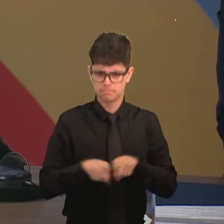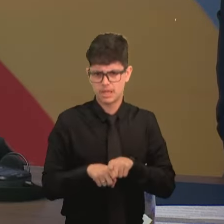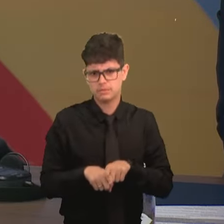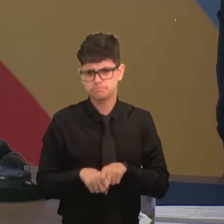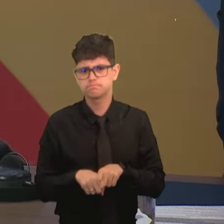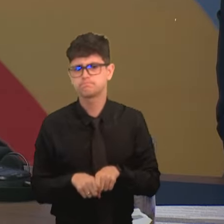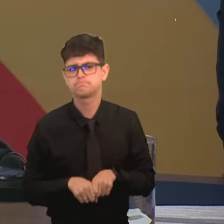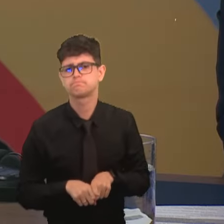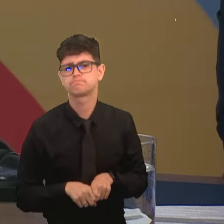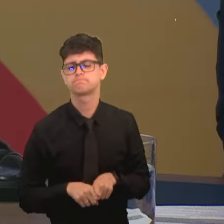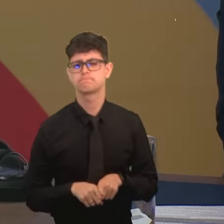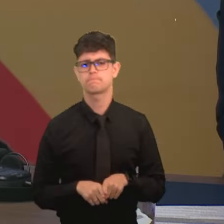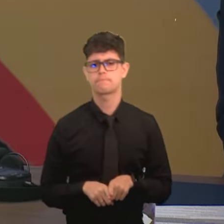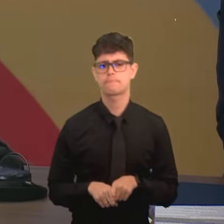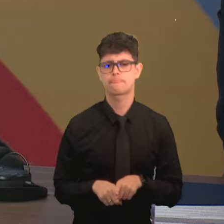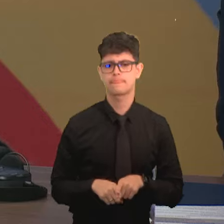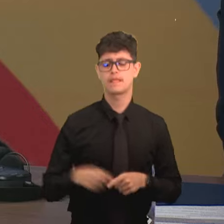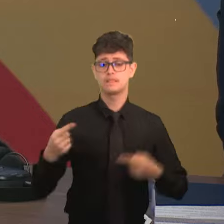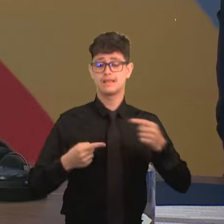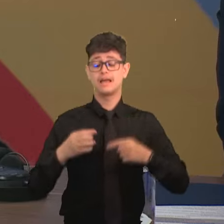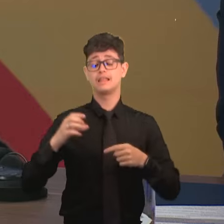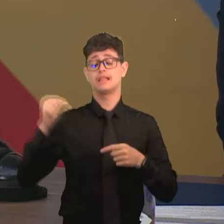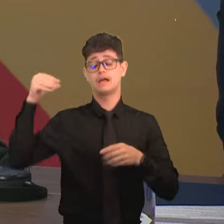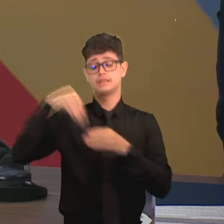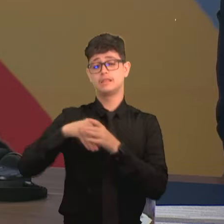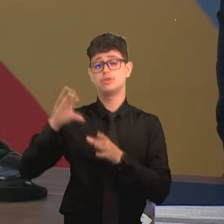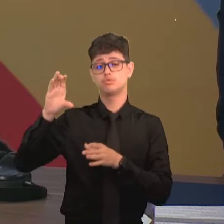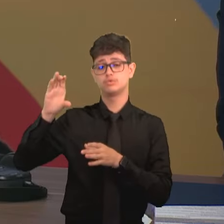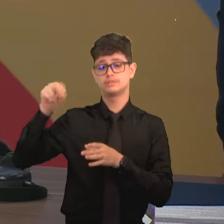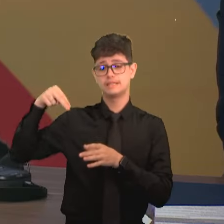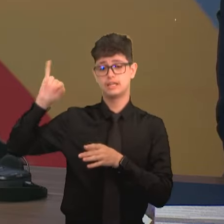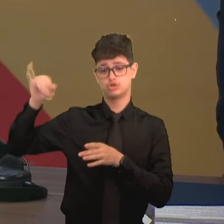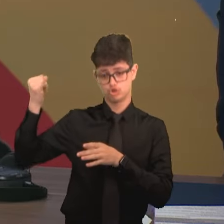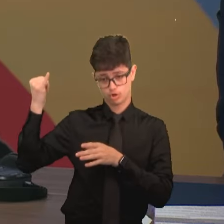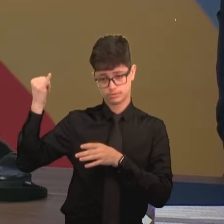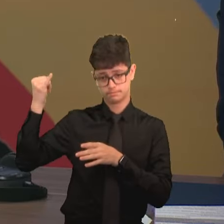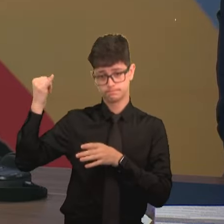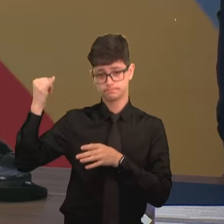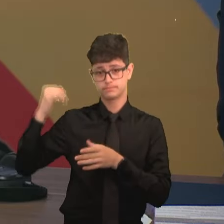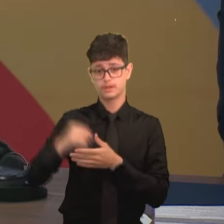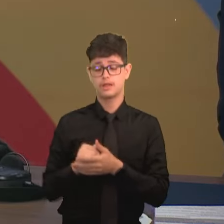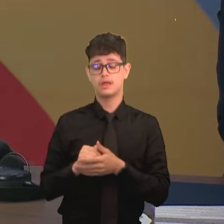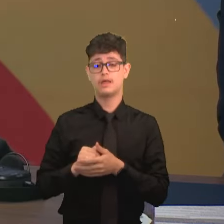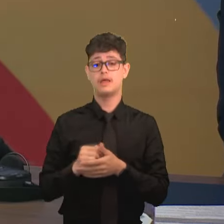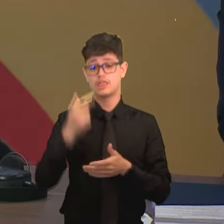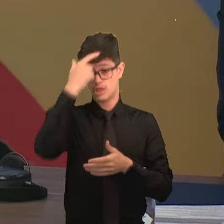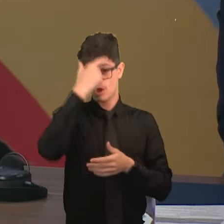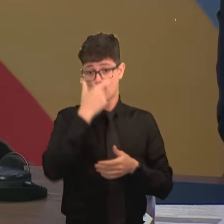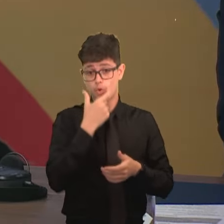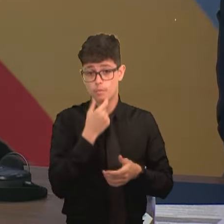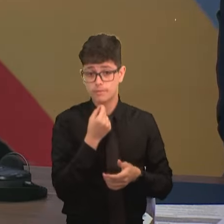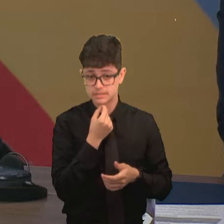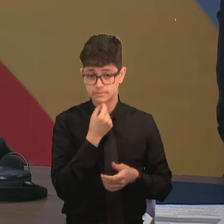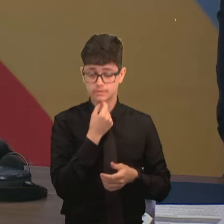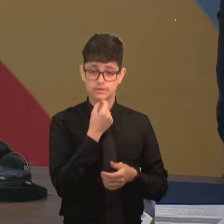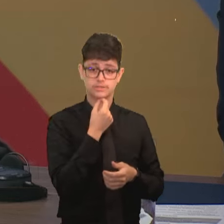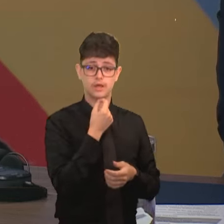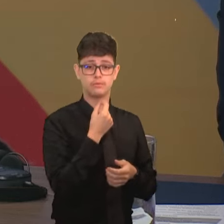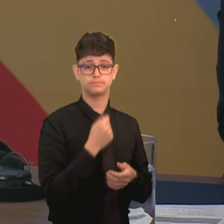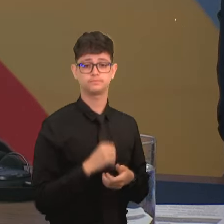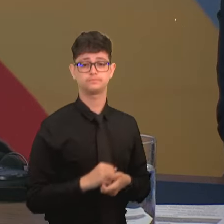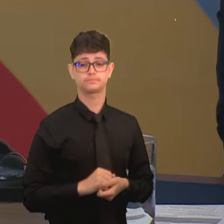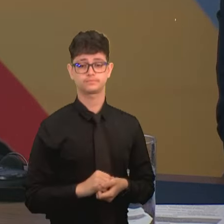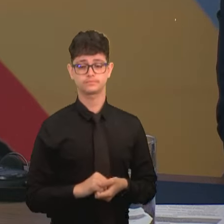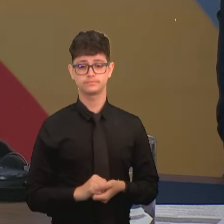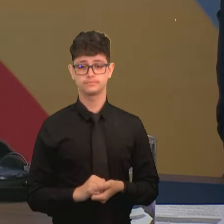en discusión un grupo de trabajo en el CNJ, la discusión de reconocimiento facial, tiene un dato importante sobre